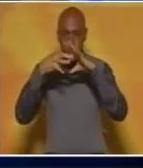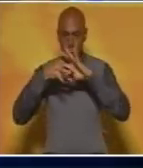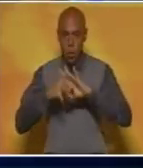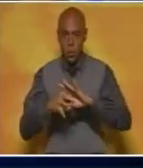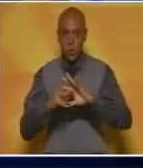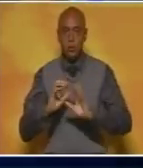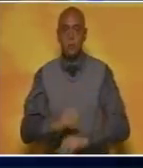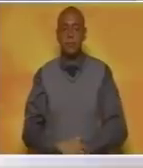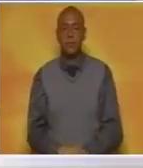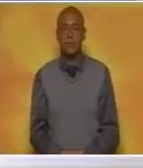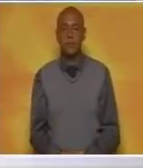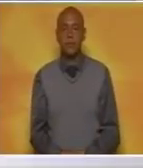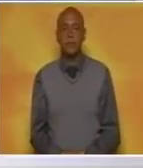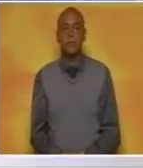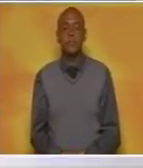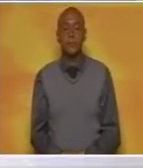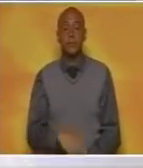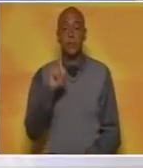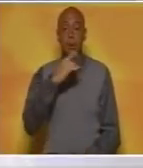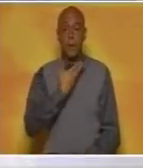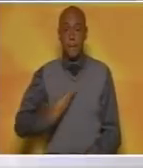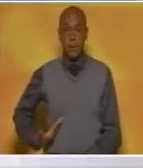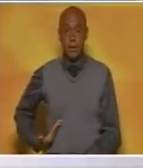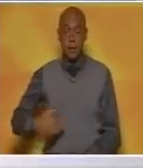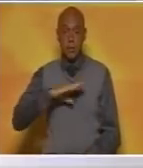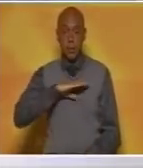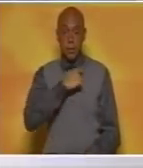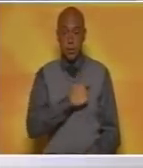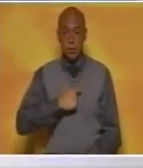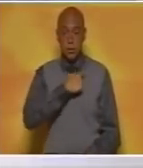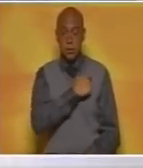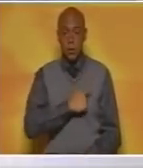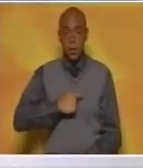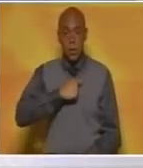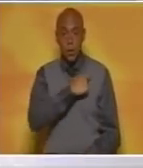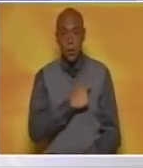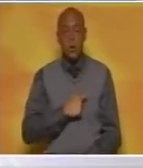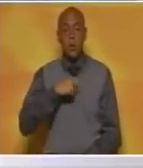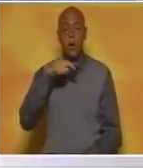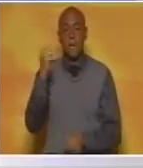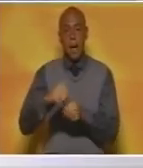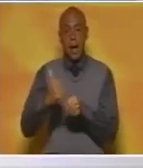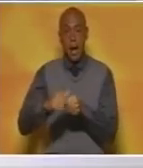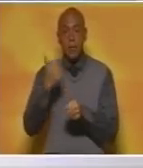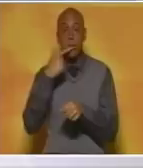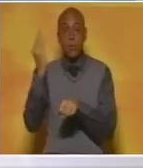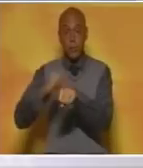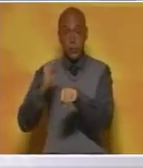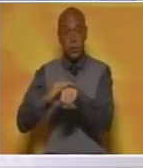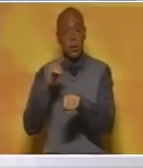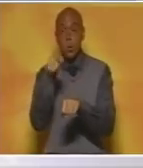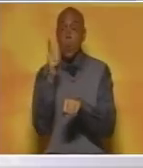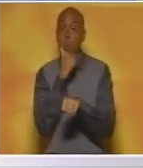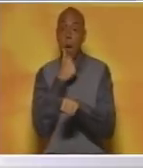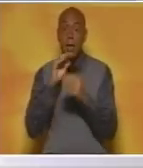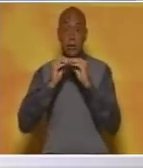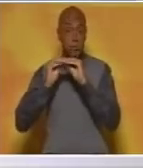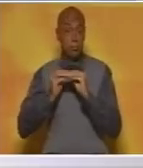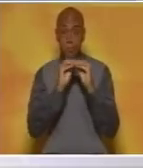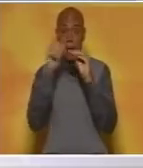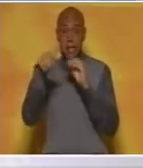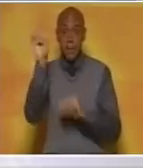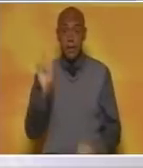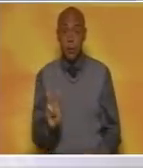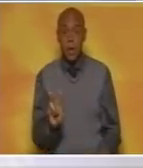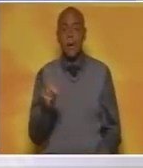multilateralismo. El presidente de la Cámara de Comercio de Maracaibo, Ezio Angelini, advirtió que de no corregirse la situación económica en